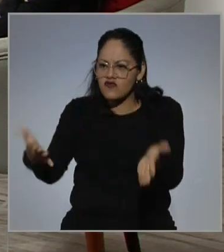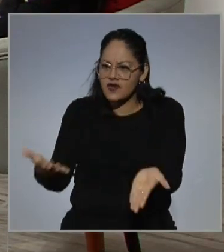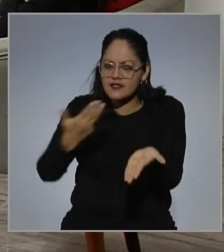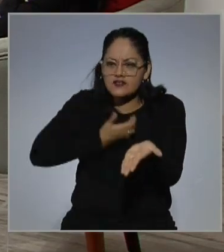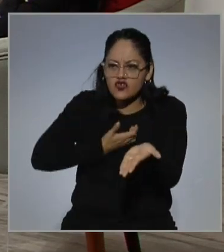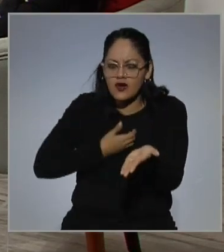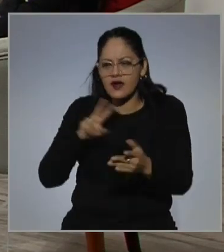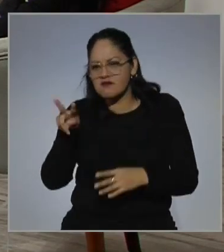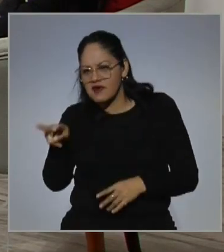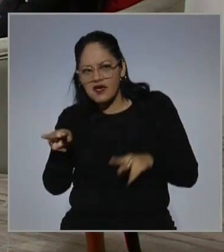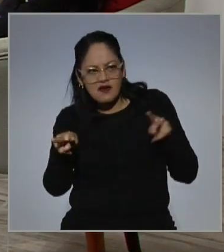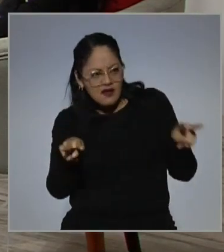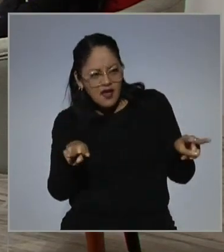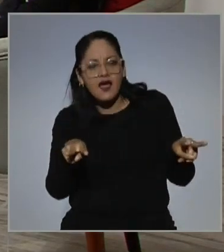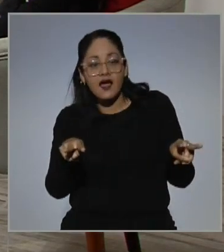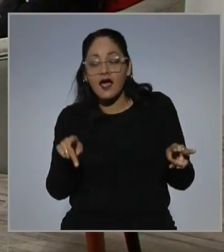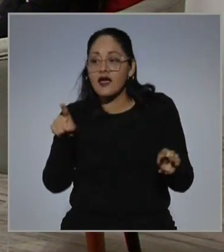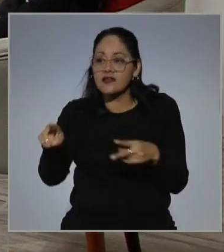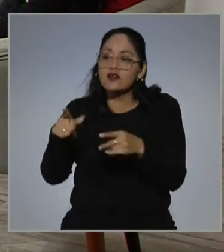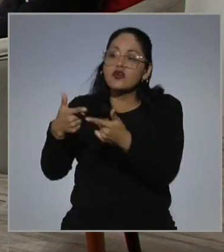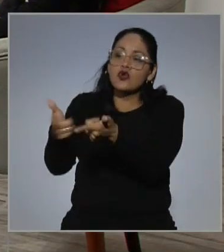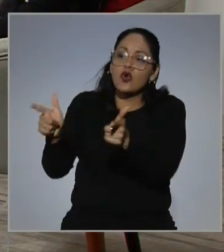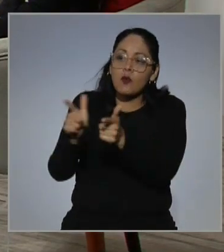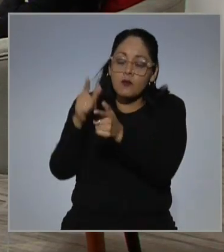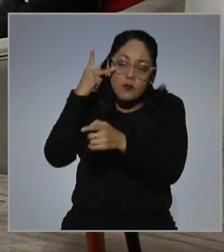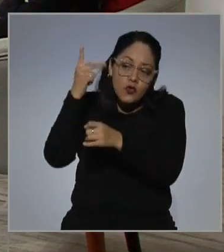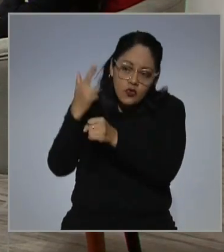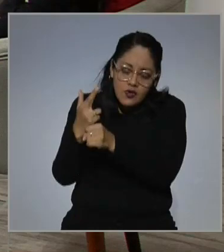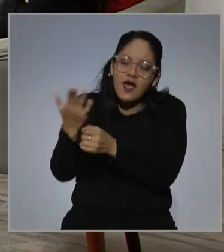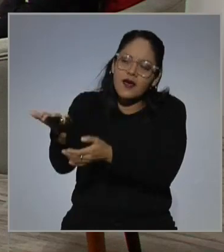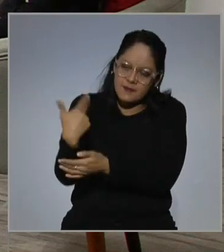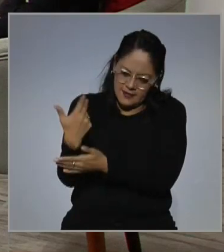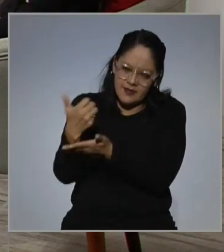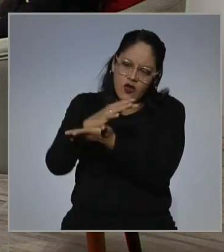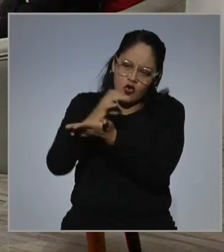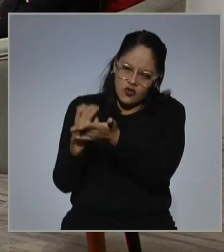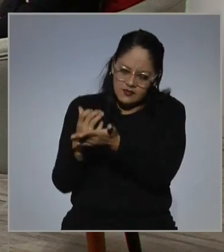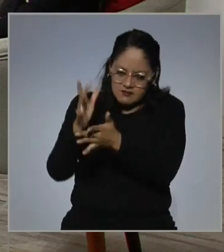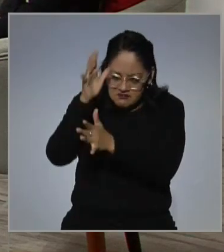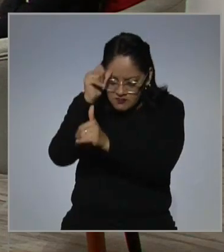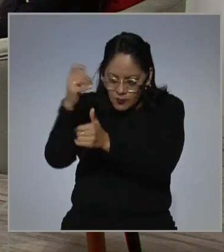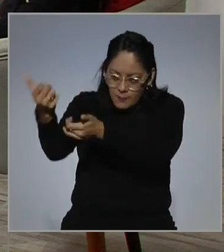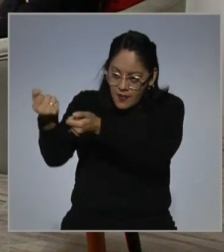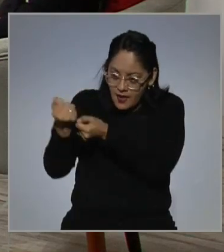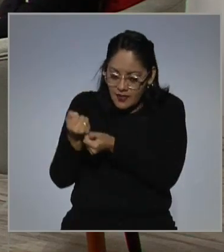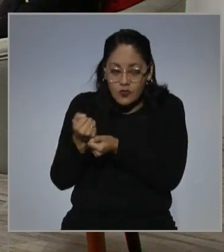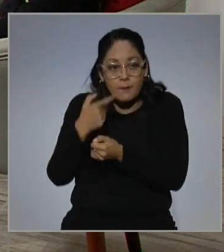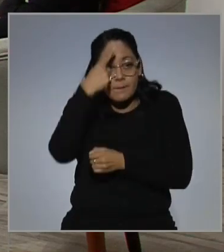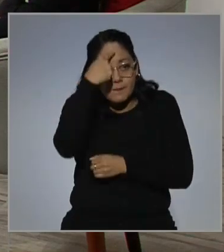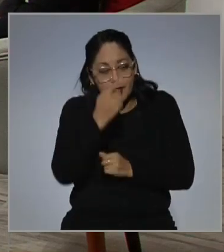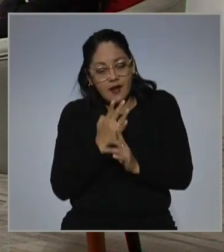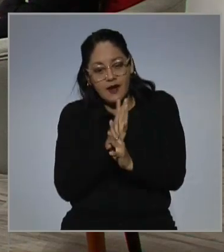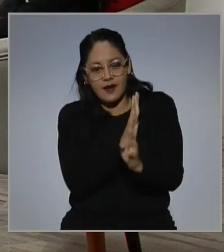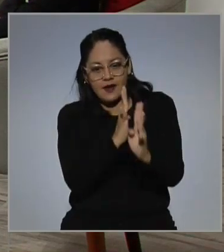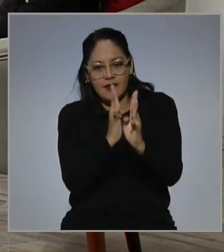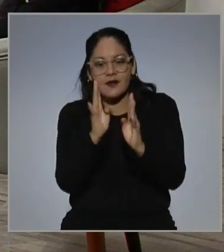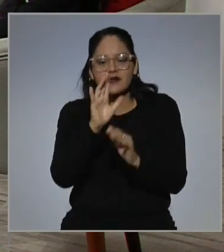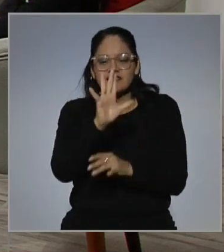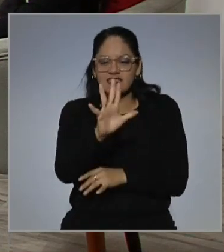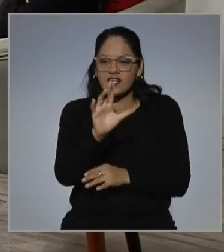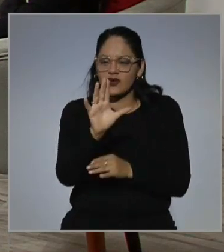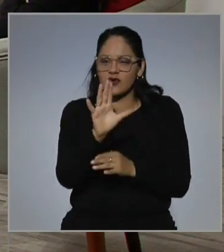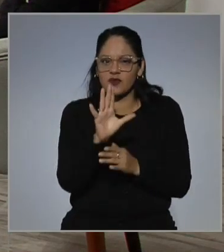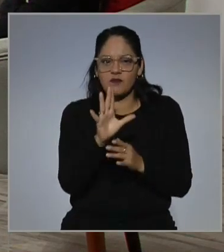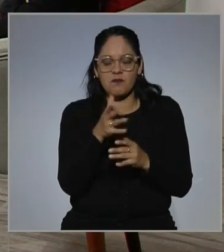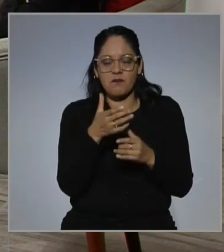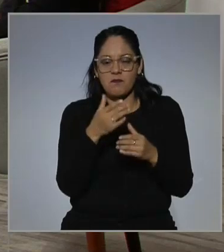a esos grupos productores para hacer esos segundos en donde se ve como un desfile sobre 5 de mayo, creo, una